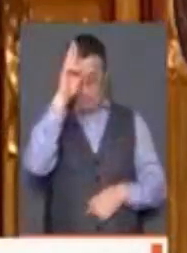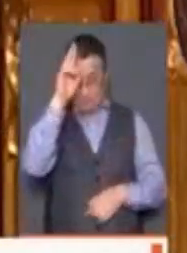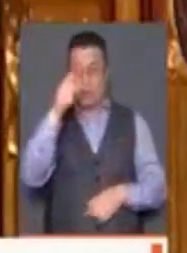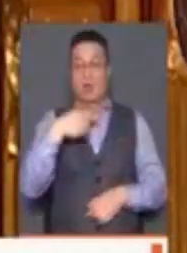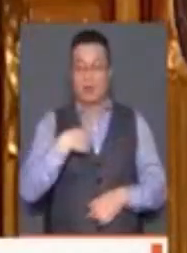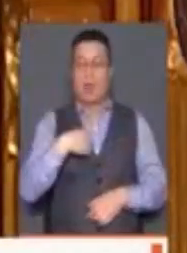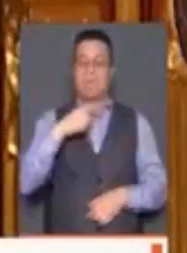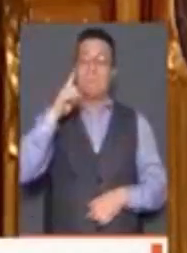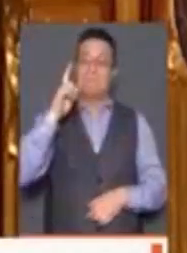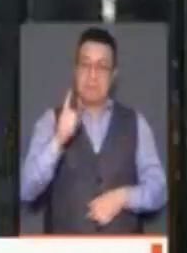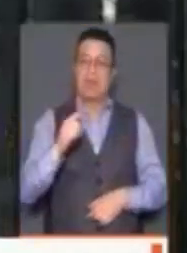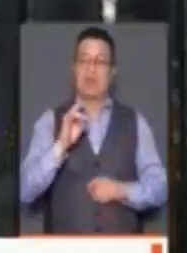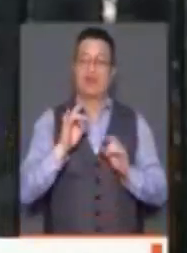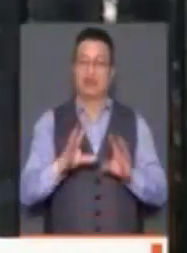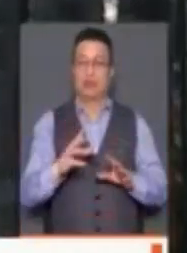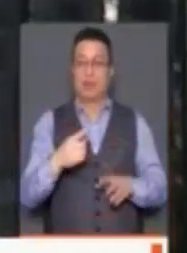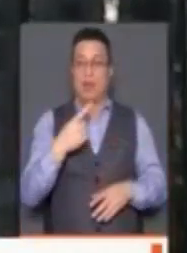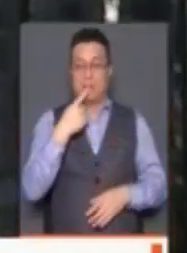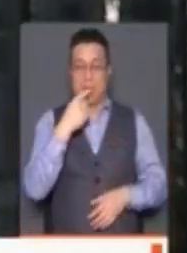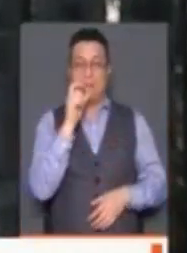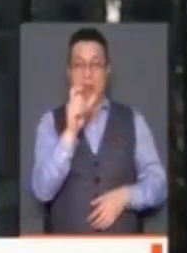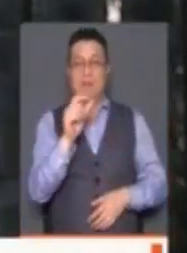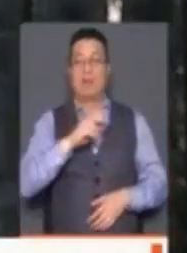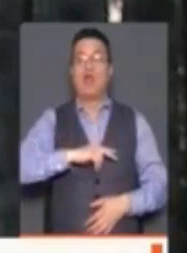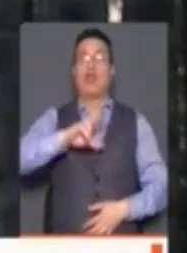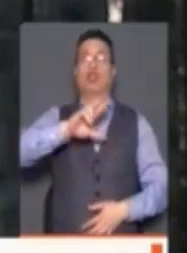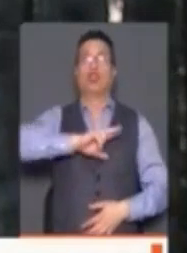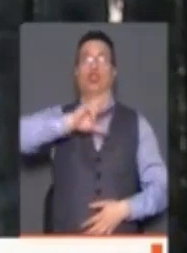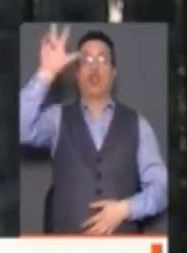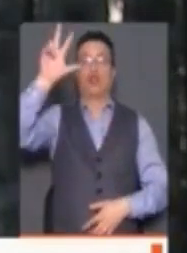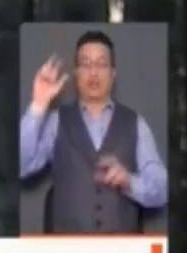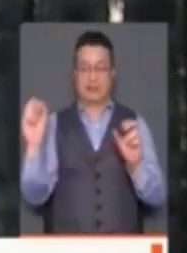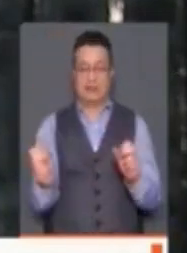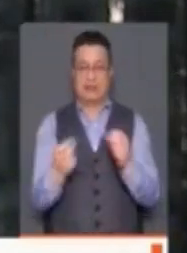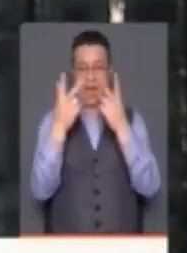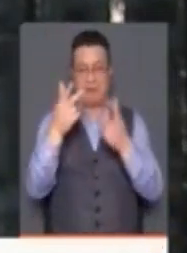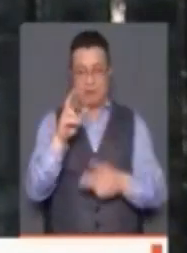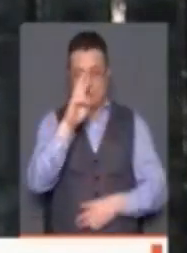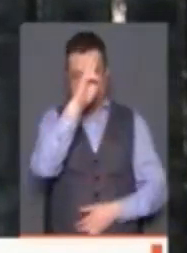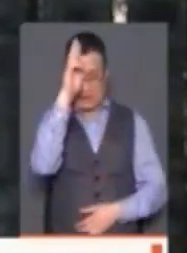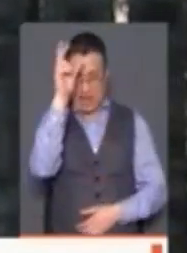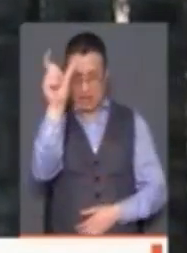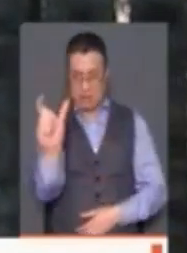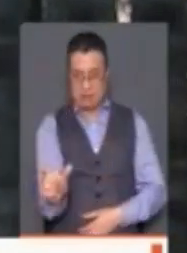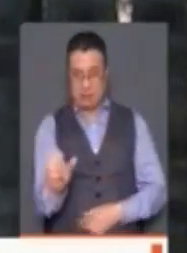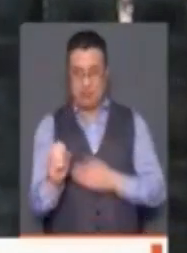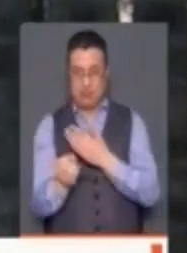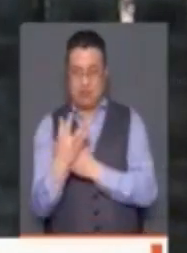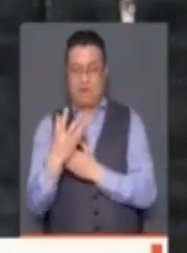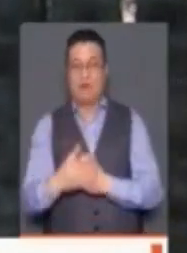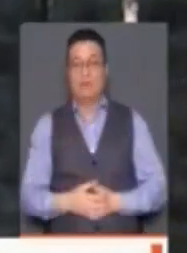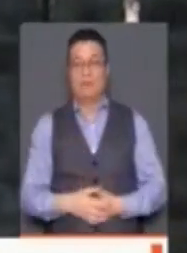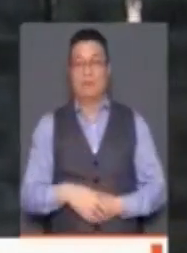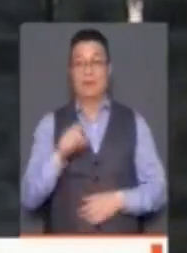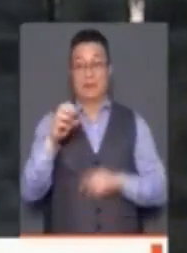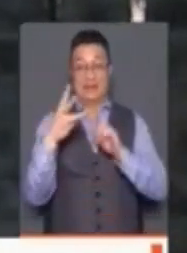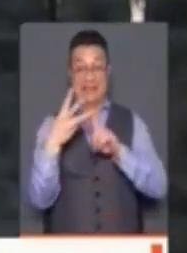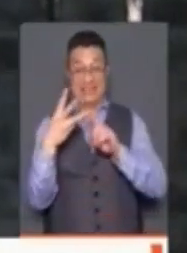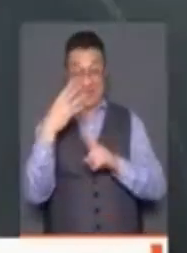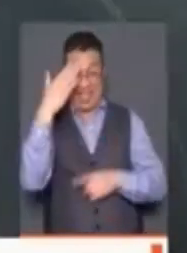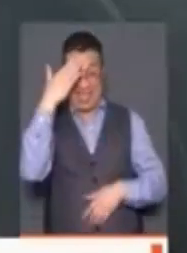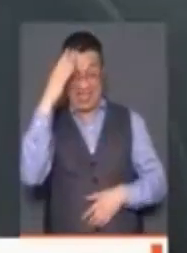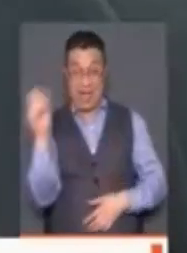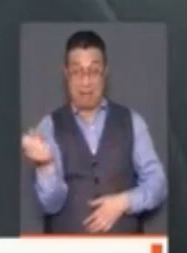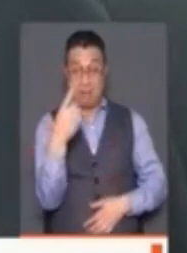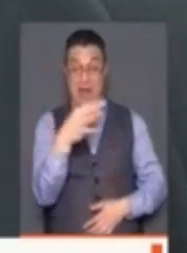deseado. Al decir las palabras, Dios salve al rey. En su tercer día como primera ministra, Liz Truss